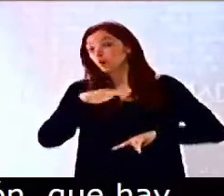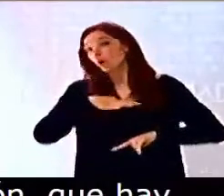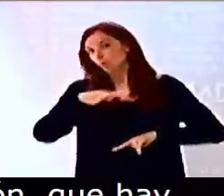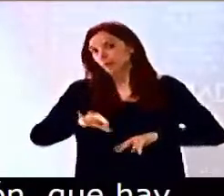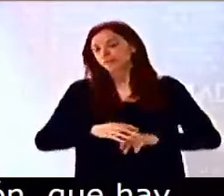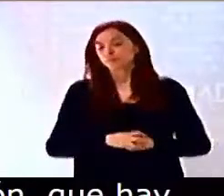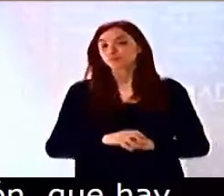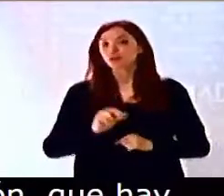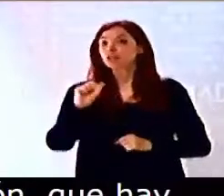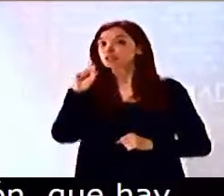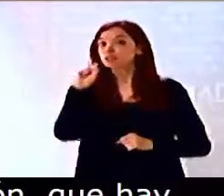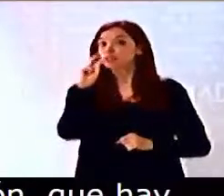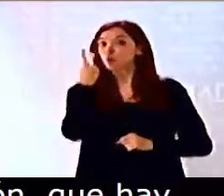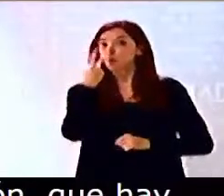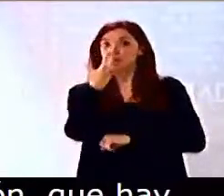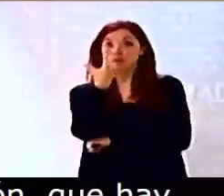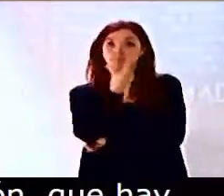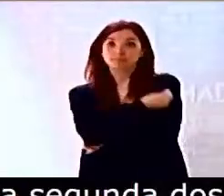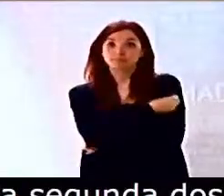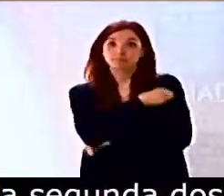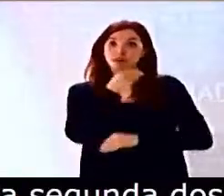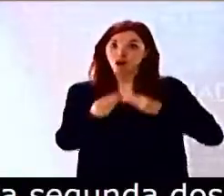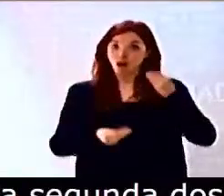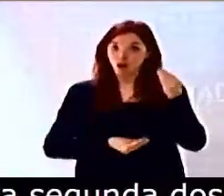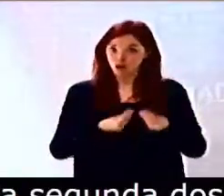dosis de vacuna se haga